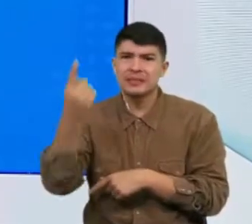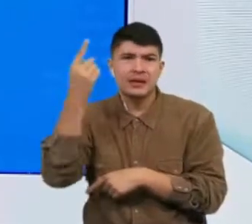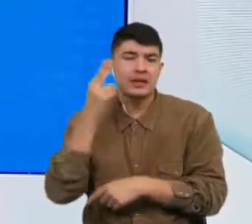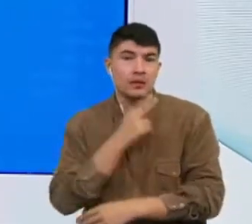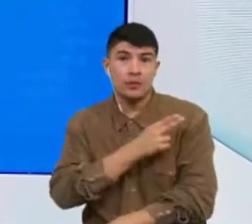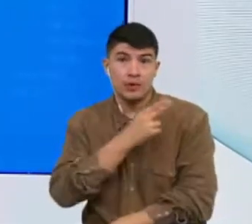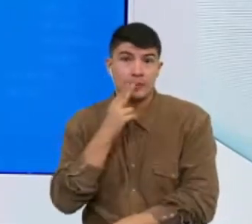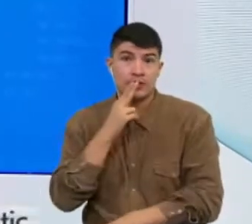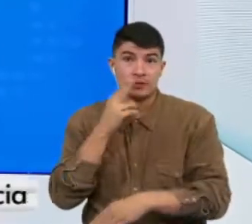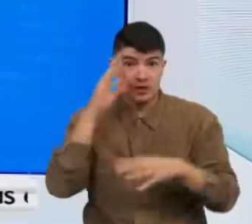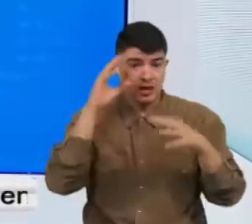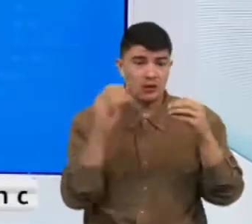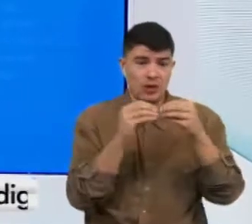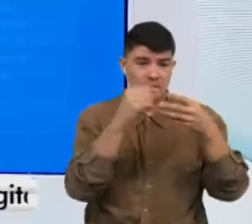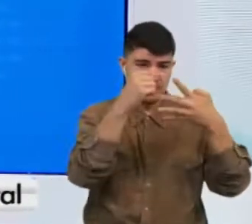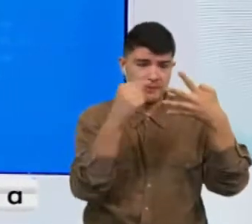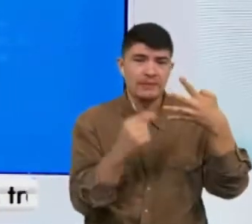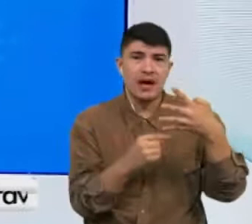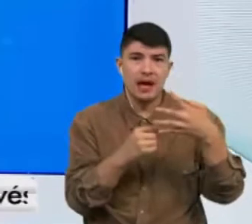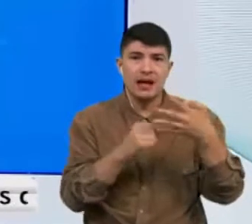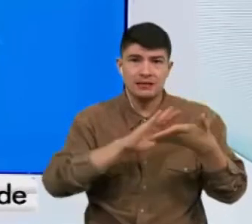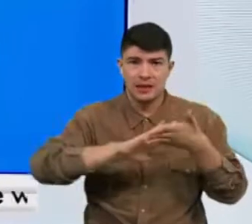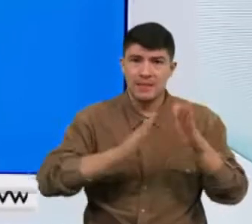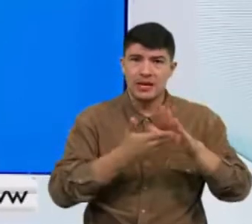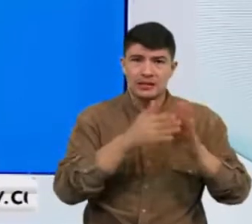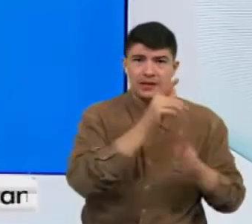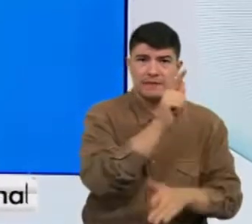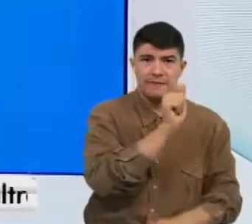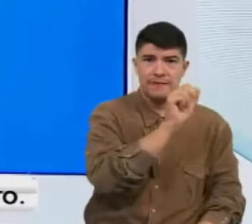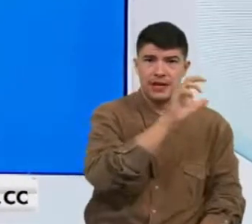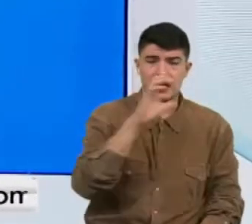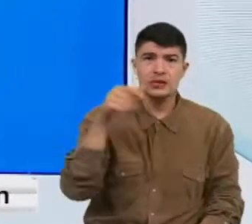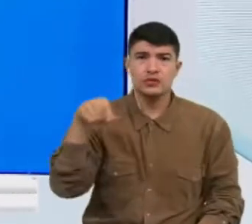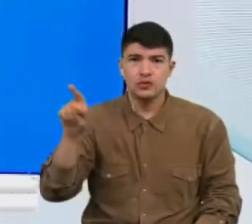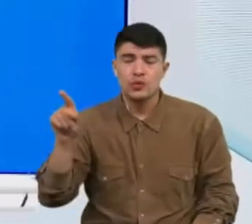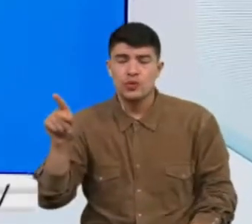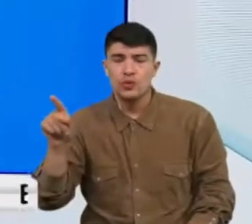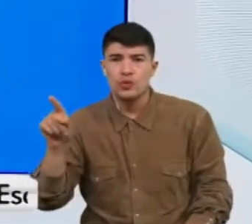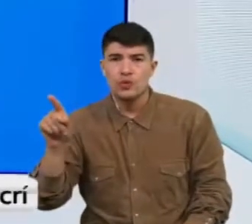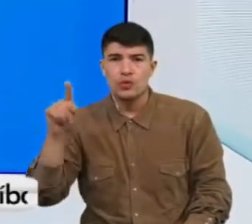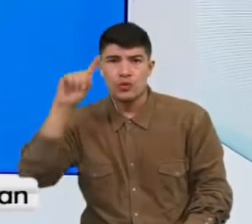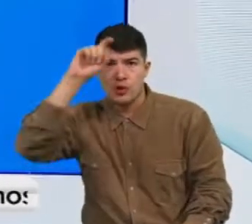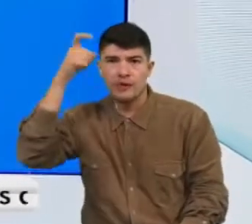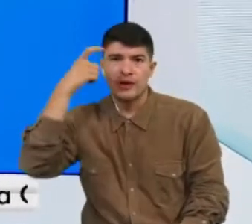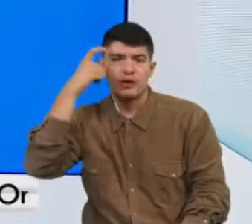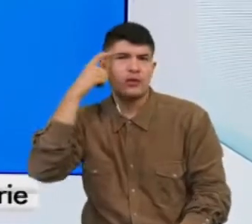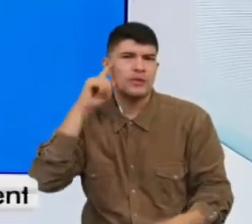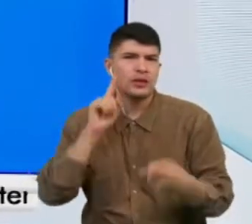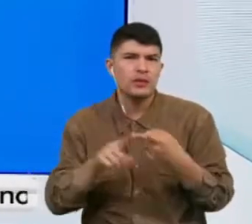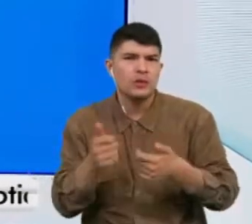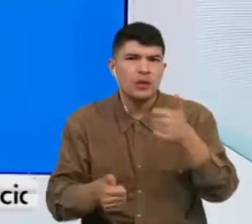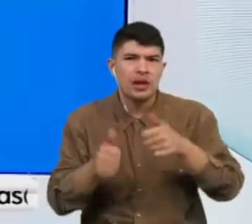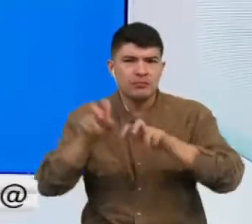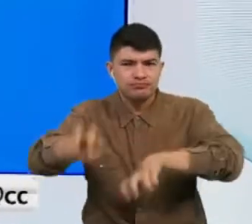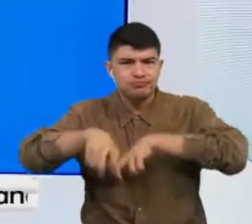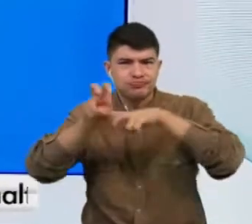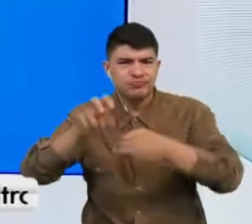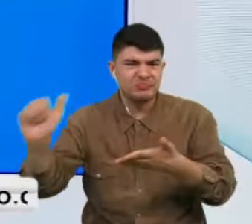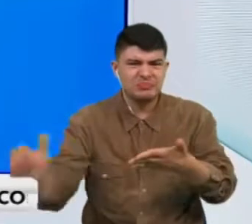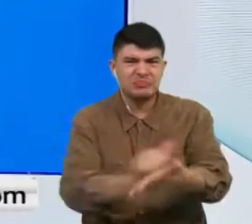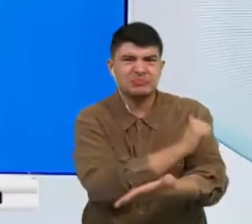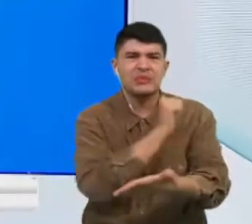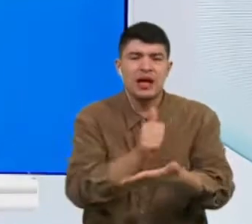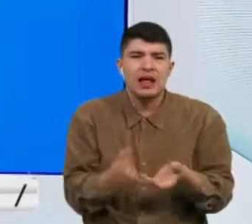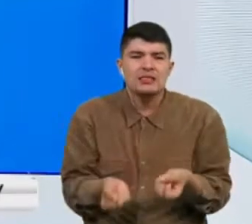compromisos en el acuerdo de paz entre las FARC y el gobierno es su erradicación, ofreciendo nuevas opciones a los campesinos que viven de